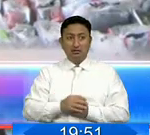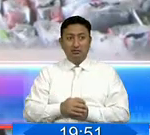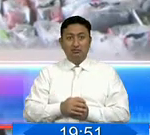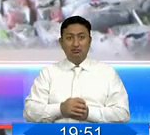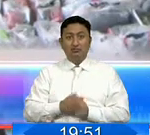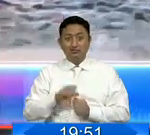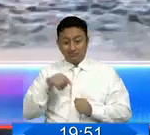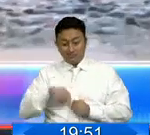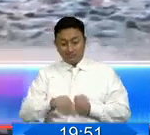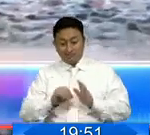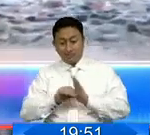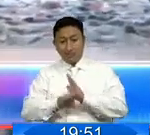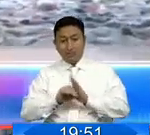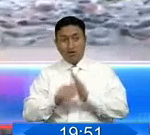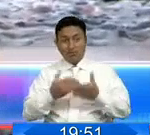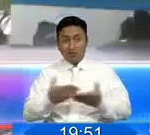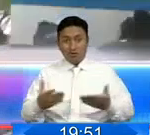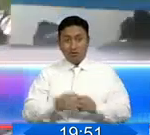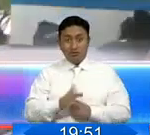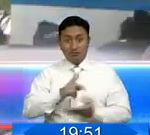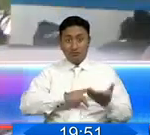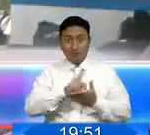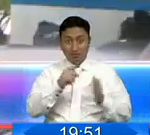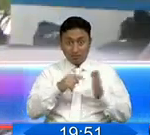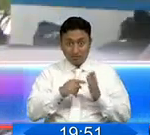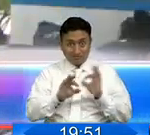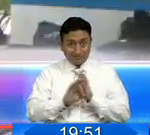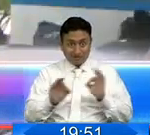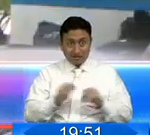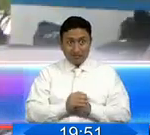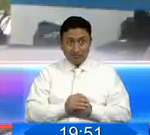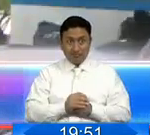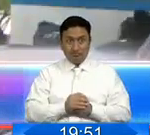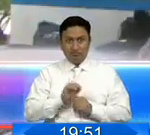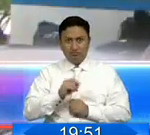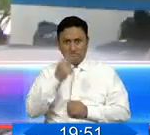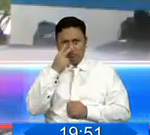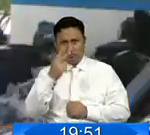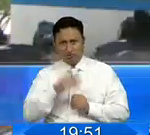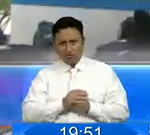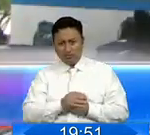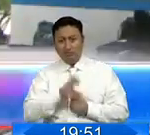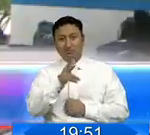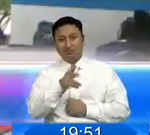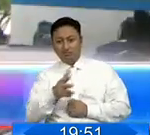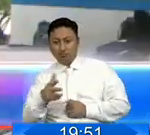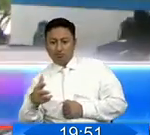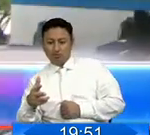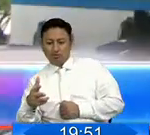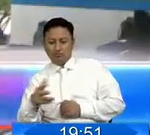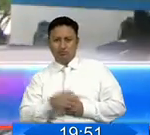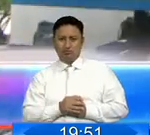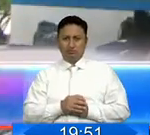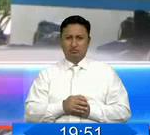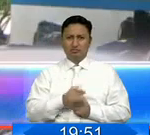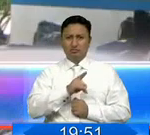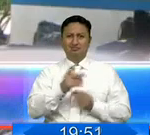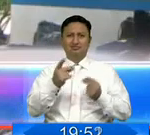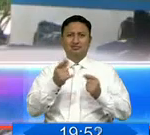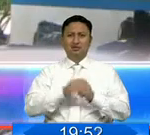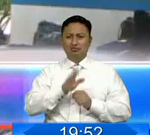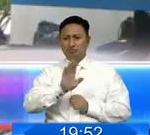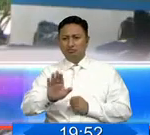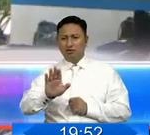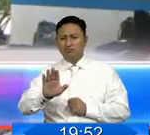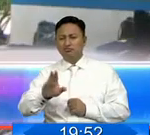las bodegas contenían mercadería de contrabando. Pudimos visualizarle que estaba a un costado de la vía. Entonces procedimos a interceptarle y a